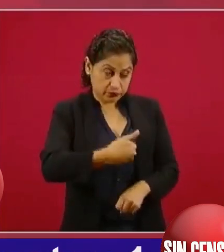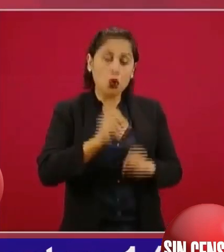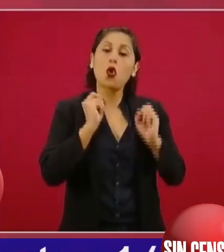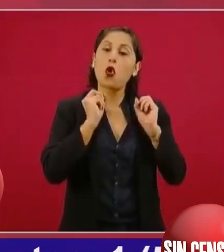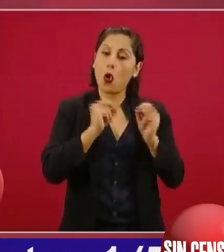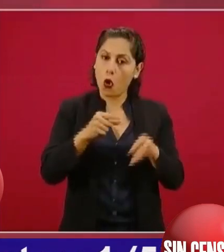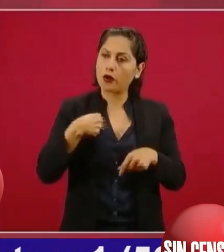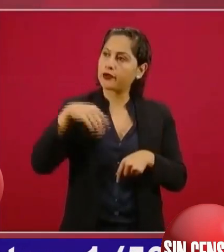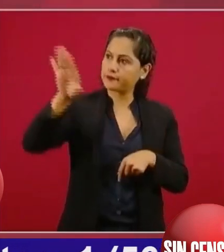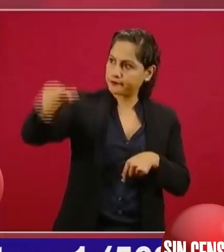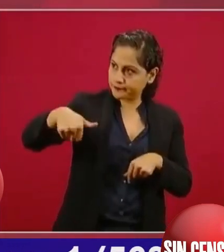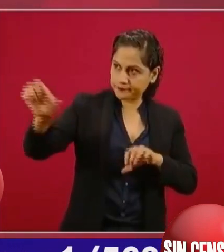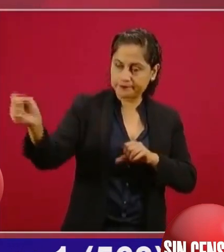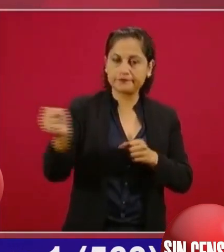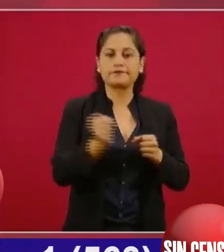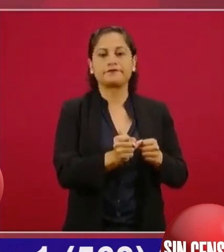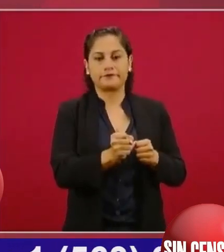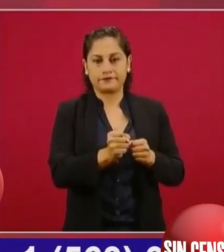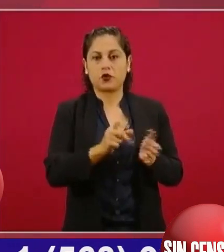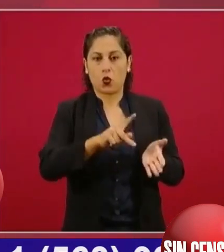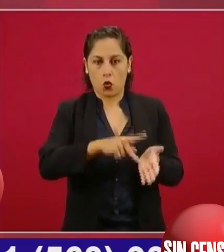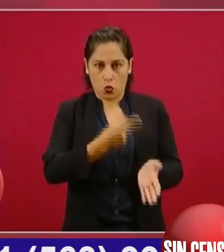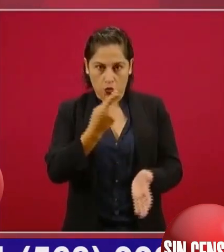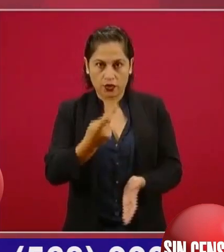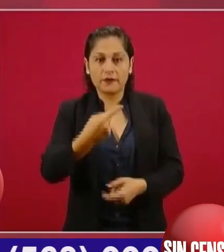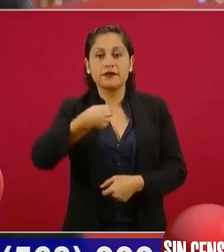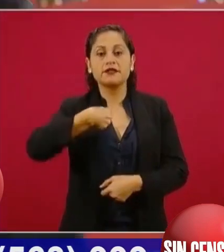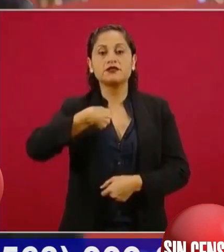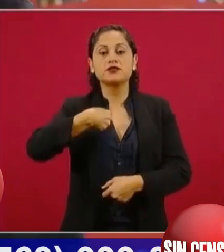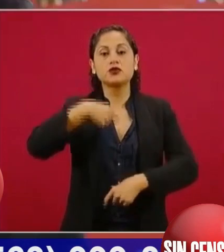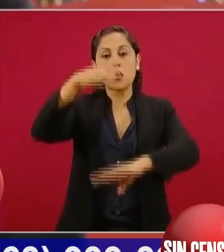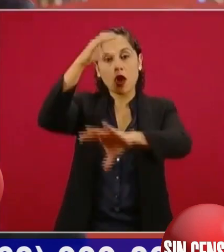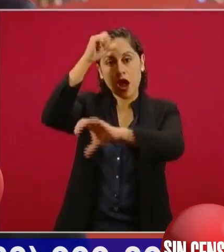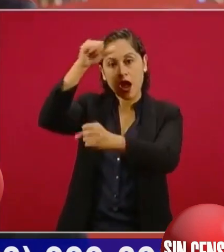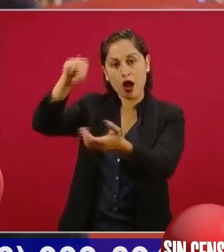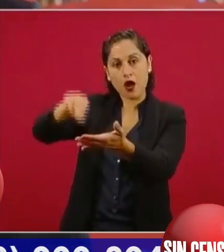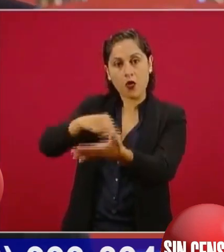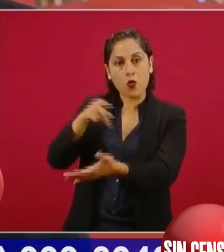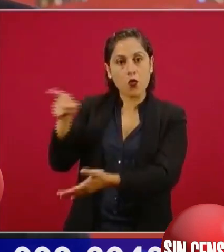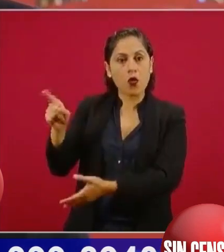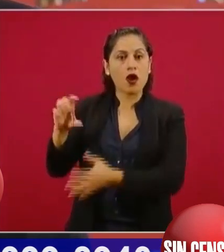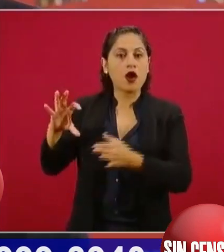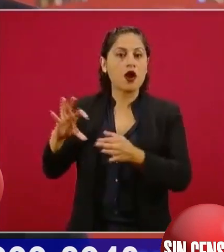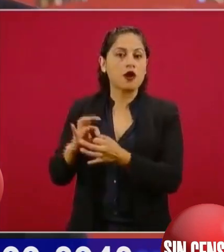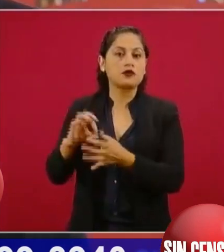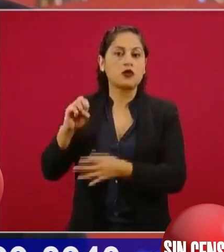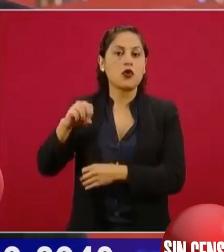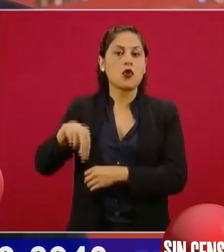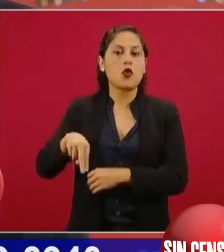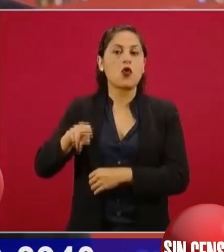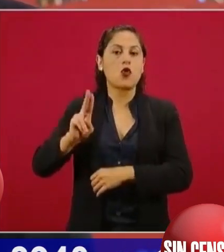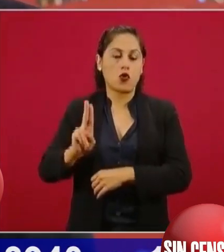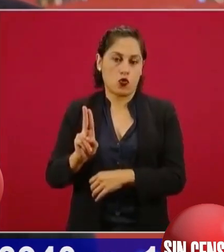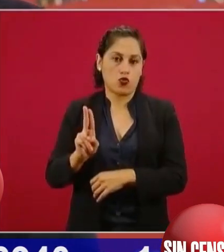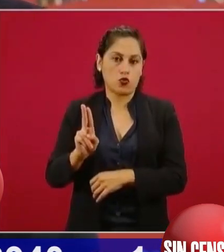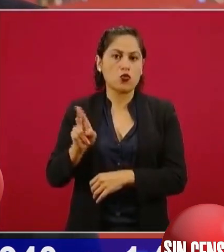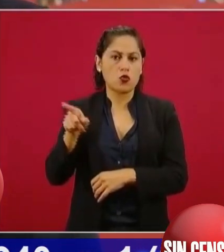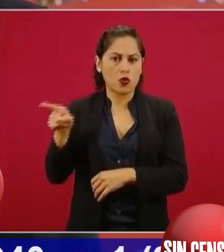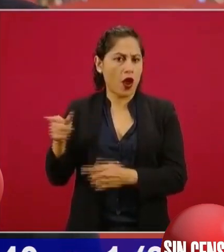Firmé un acuerdo para que la ONU pueda